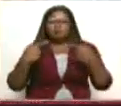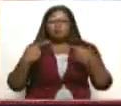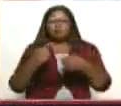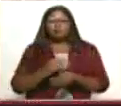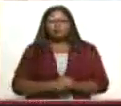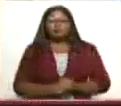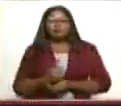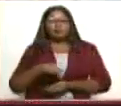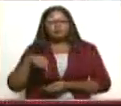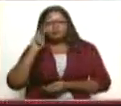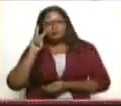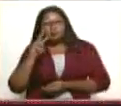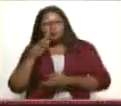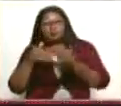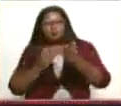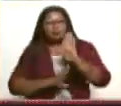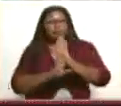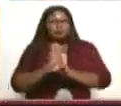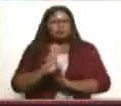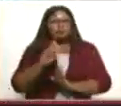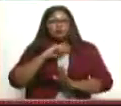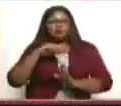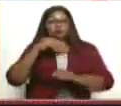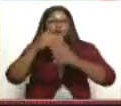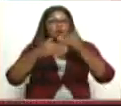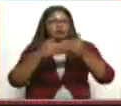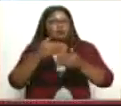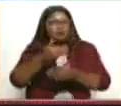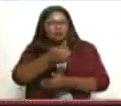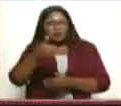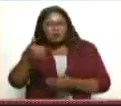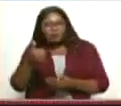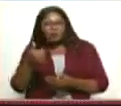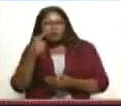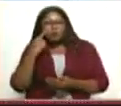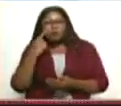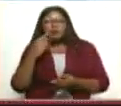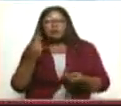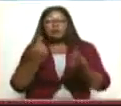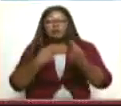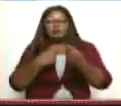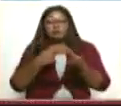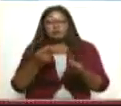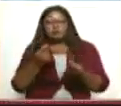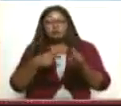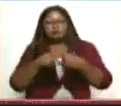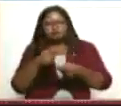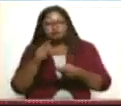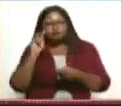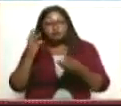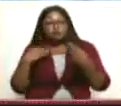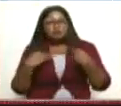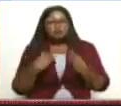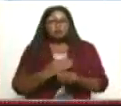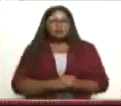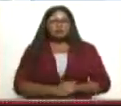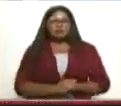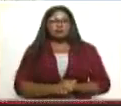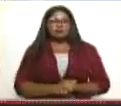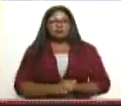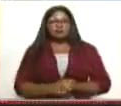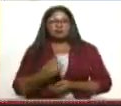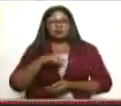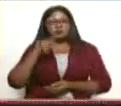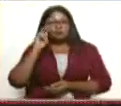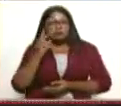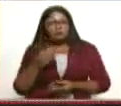hemos visto, van avanzando en cada uno de los ciclos de la negociación. Y la idea es que avancen cada vez más